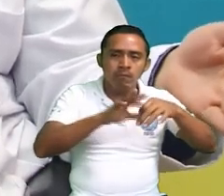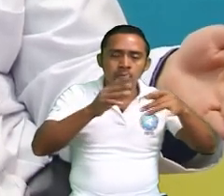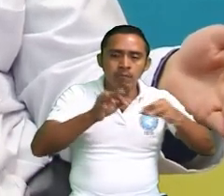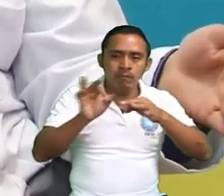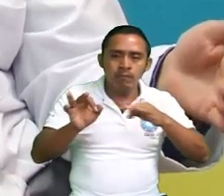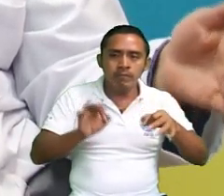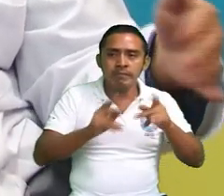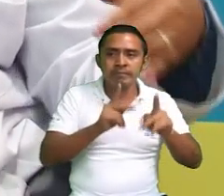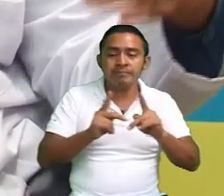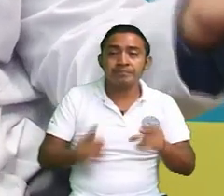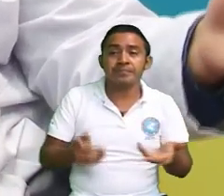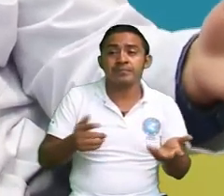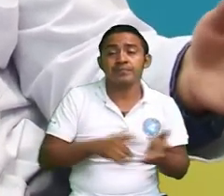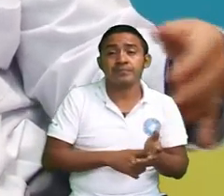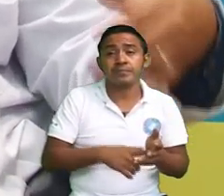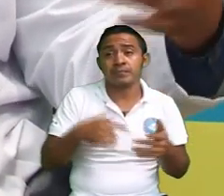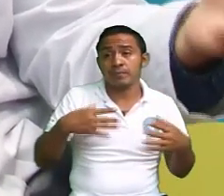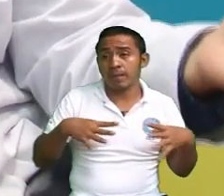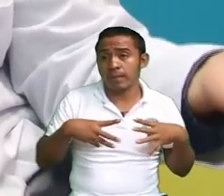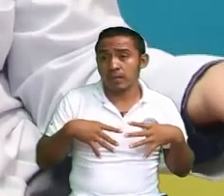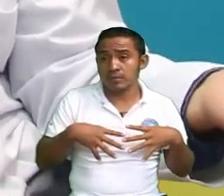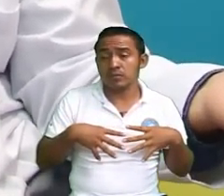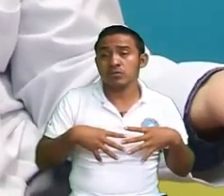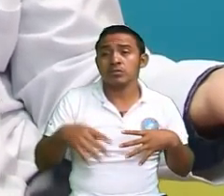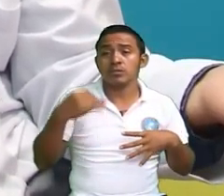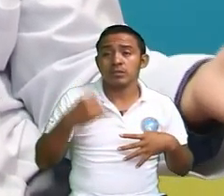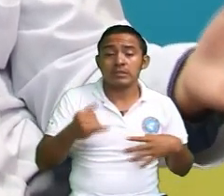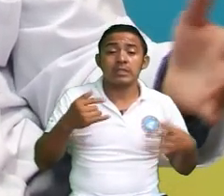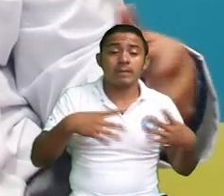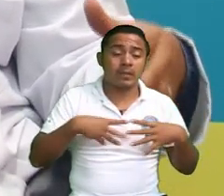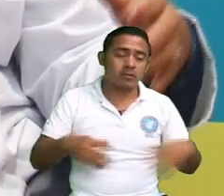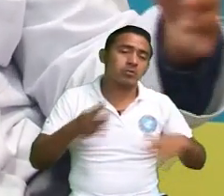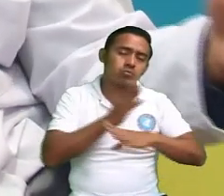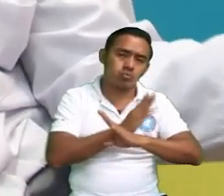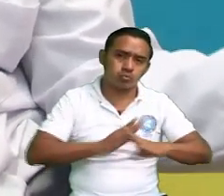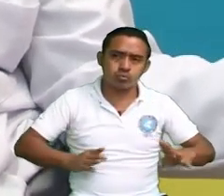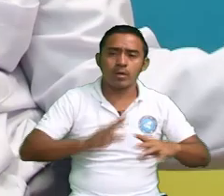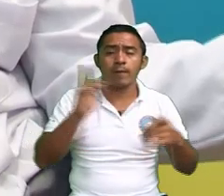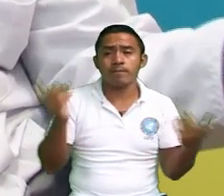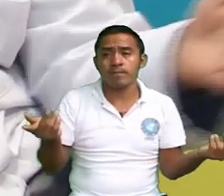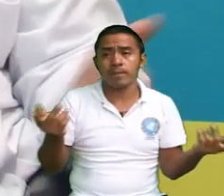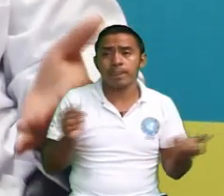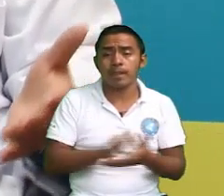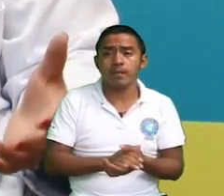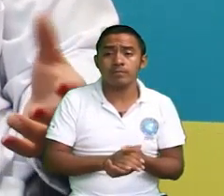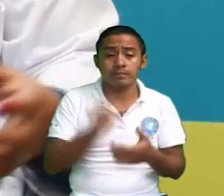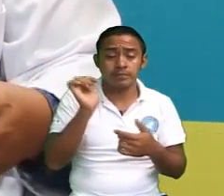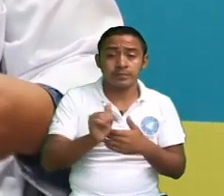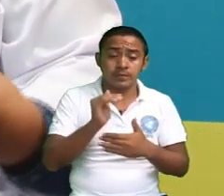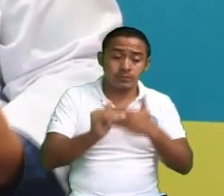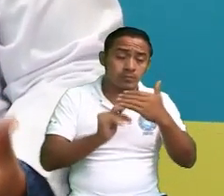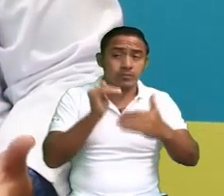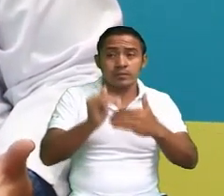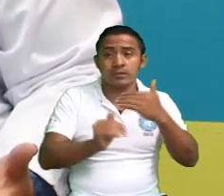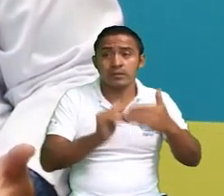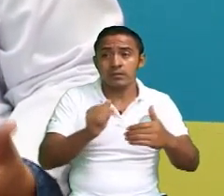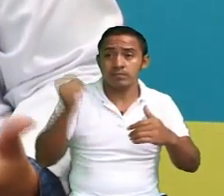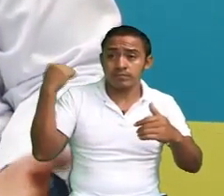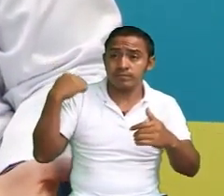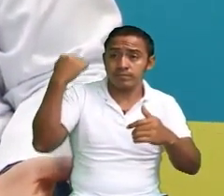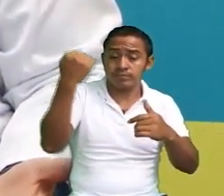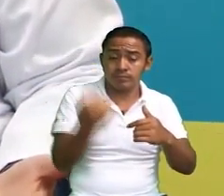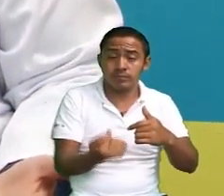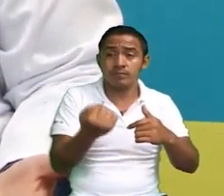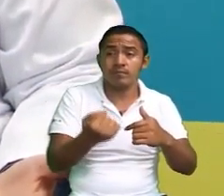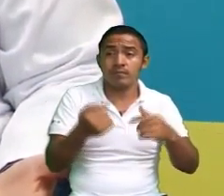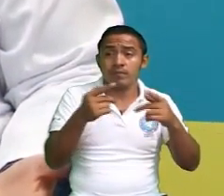población. Si vamos a tener vacaciones, que sean vacaciones en paz, ¿verdad? Incluso este proceso de estar aquí en el canal es